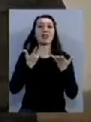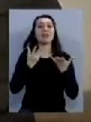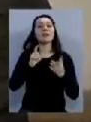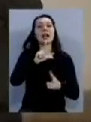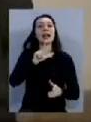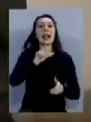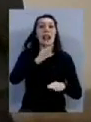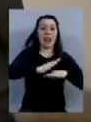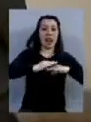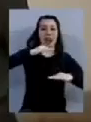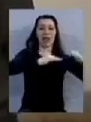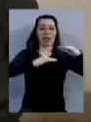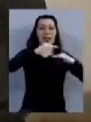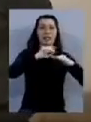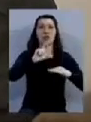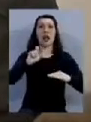cal y